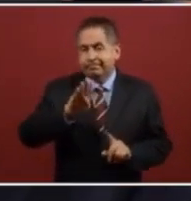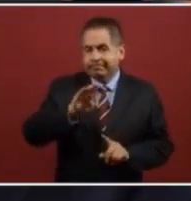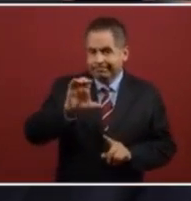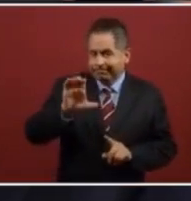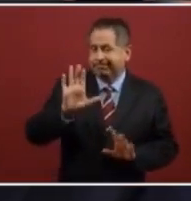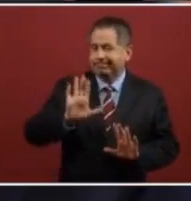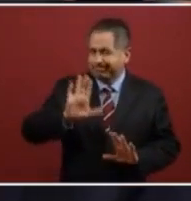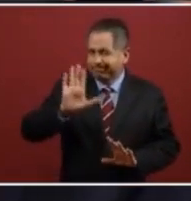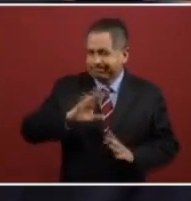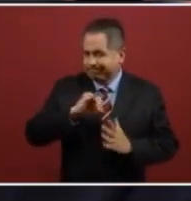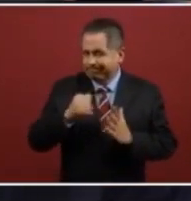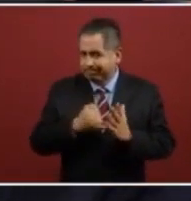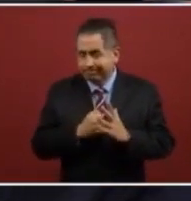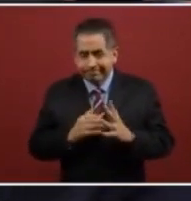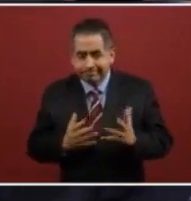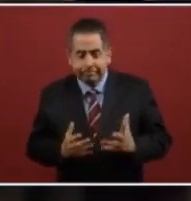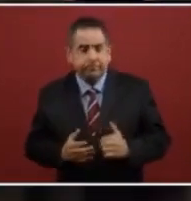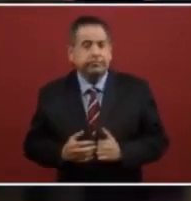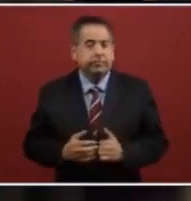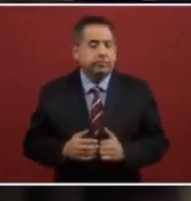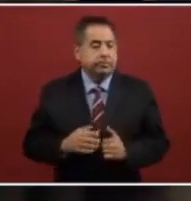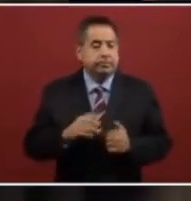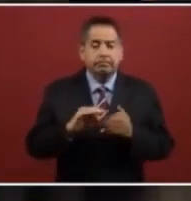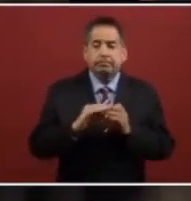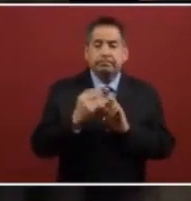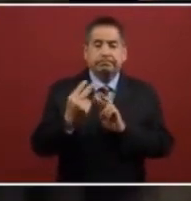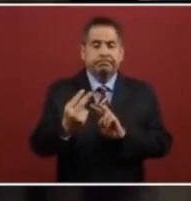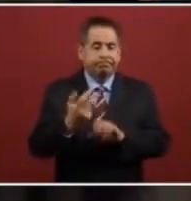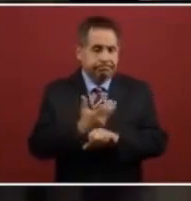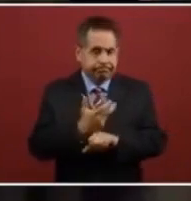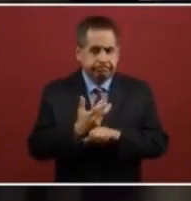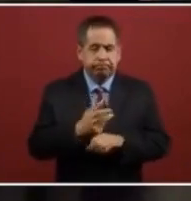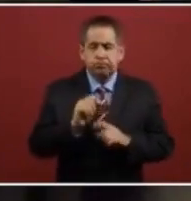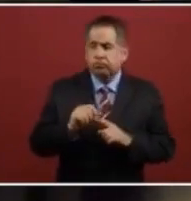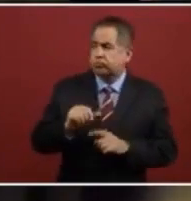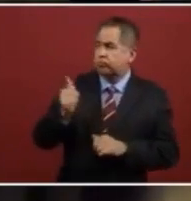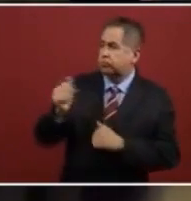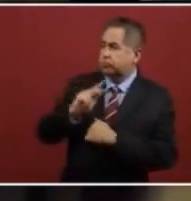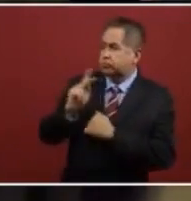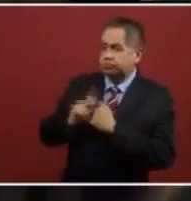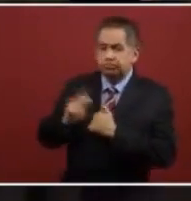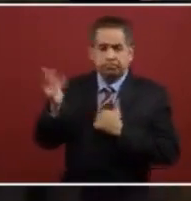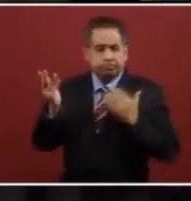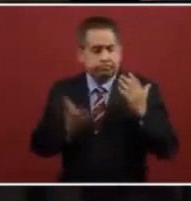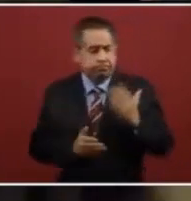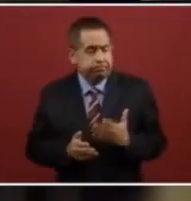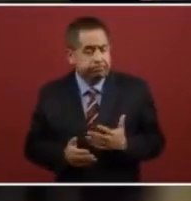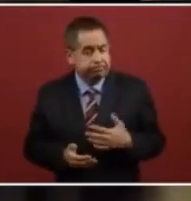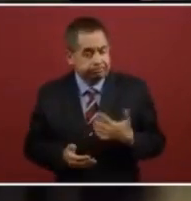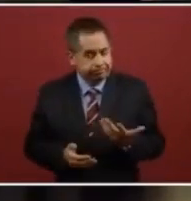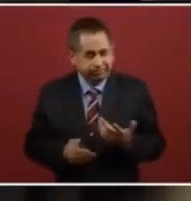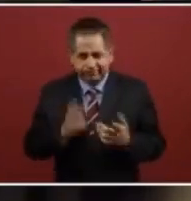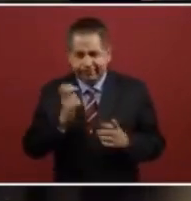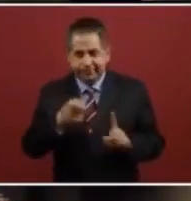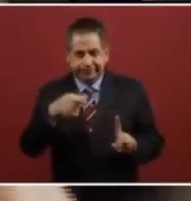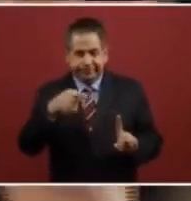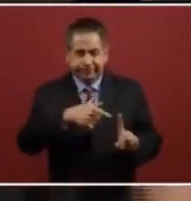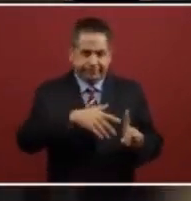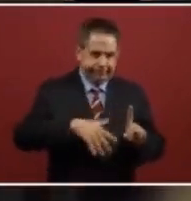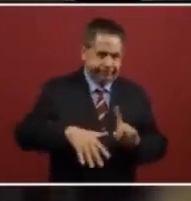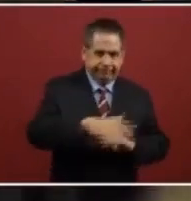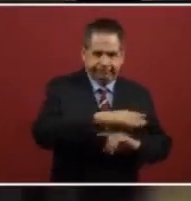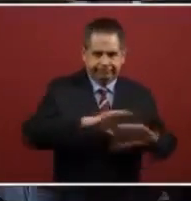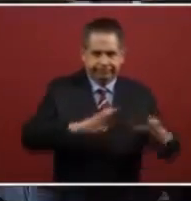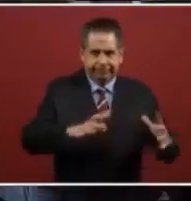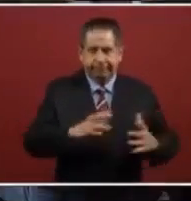del nuestro país vecino, tanto del país. Entonces, ese contexto de